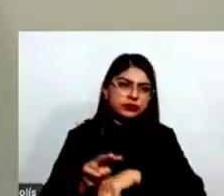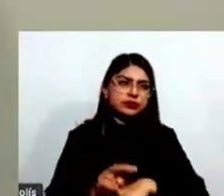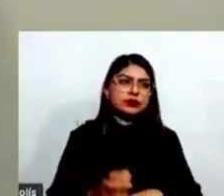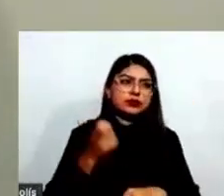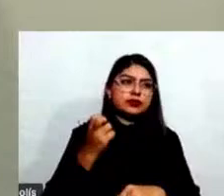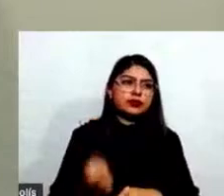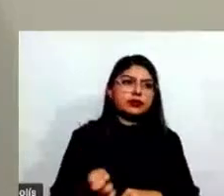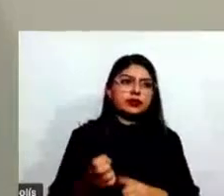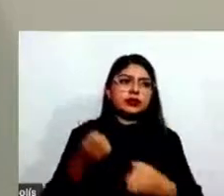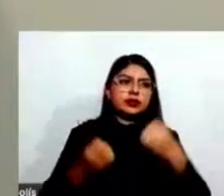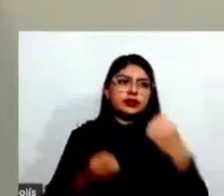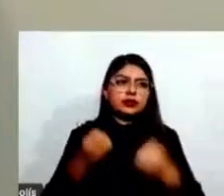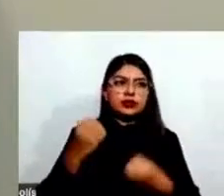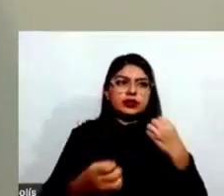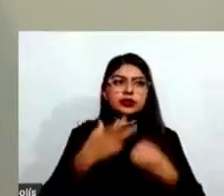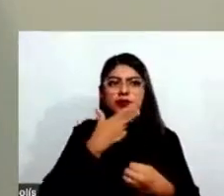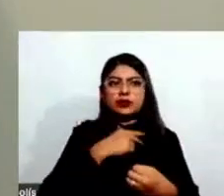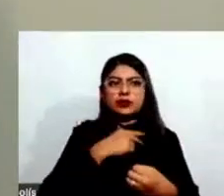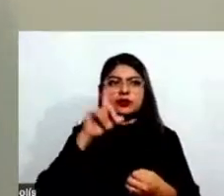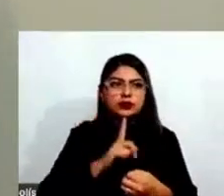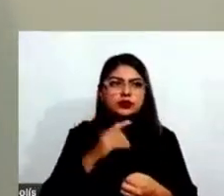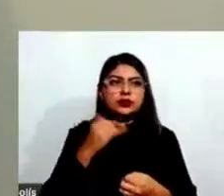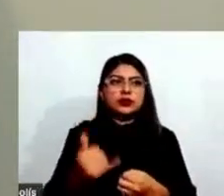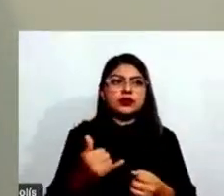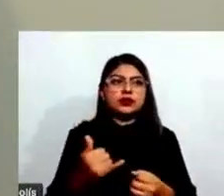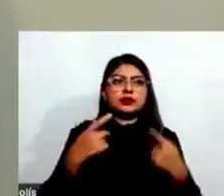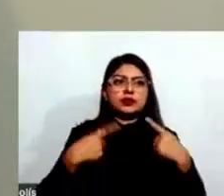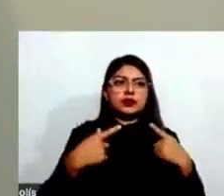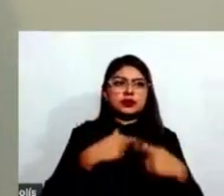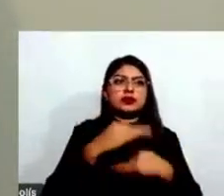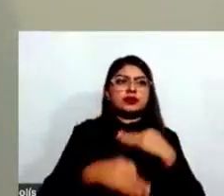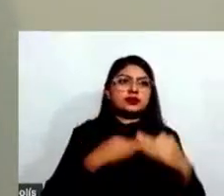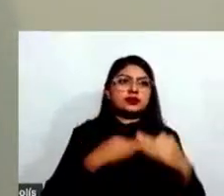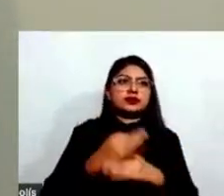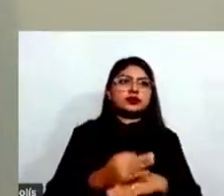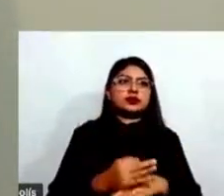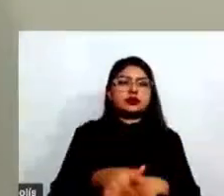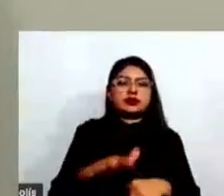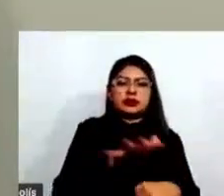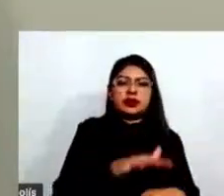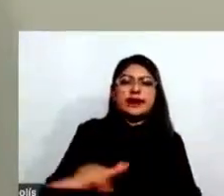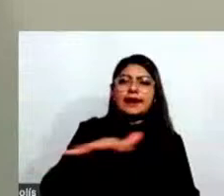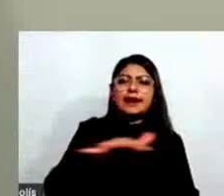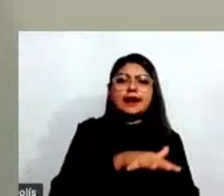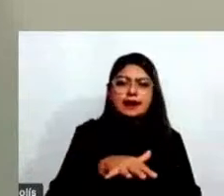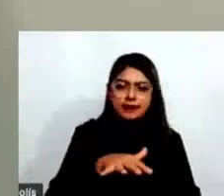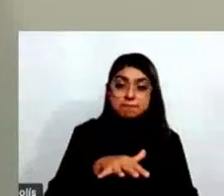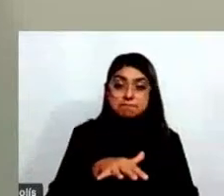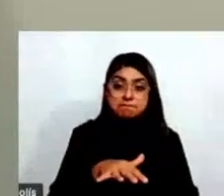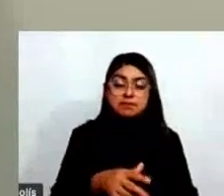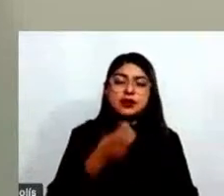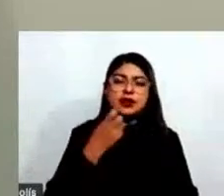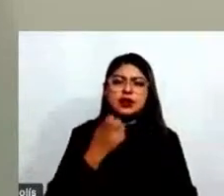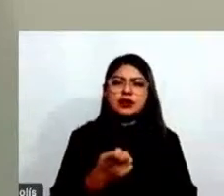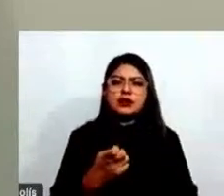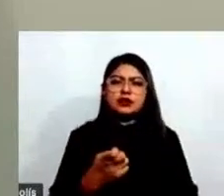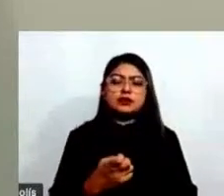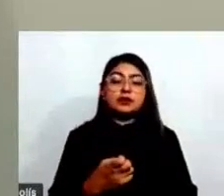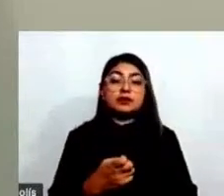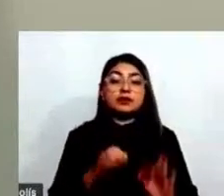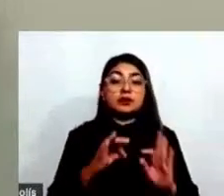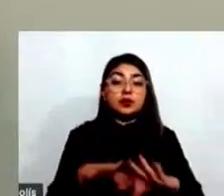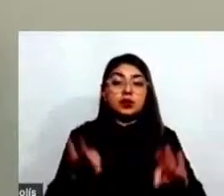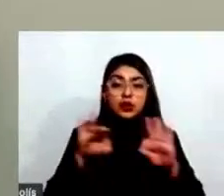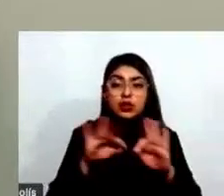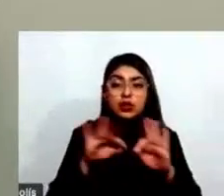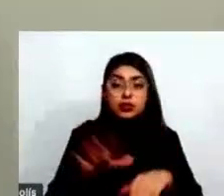jueces, sino de todo el personal judicial en general. Esta dimensión cobra especial importancia a la